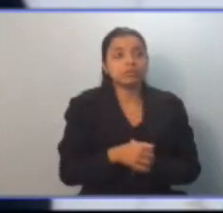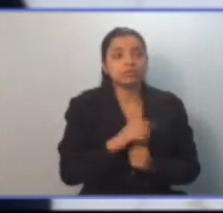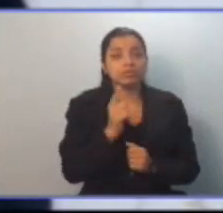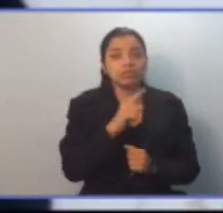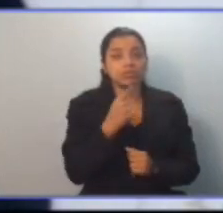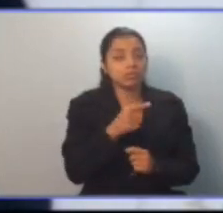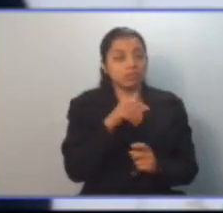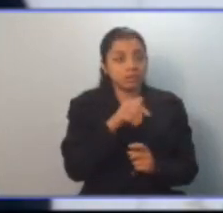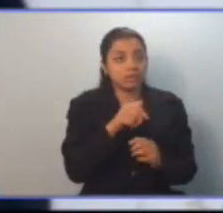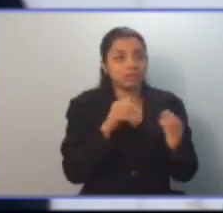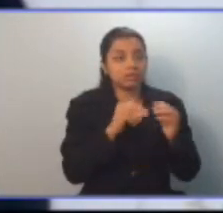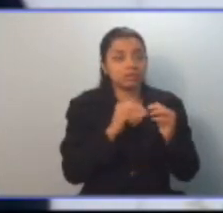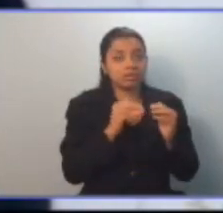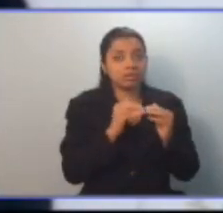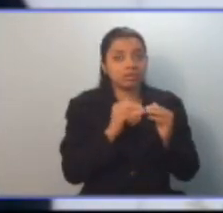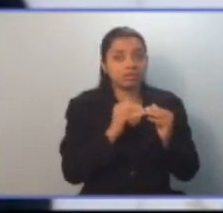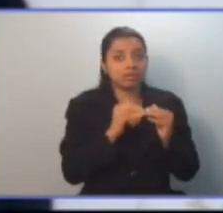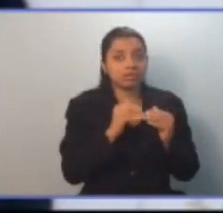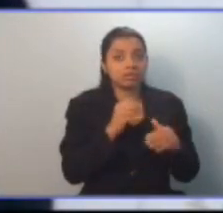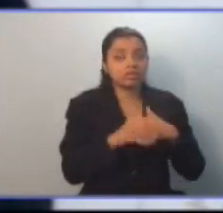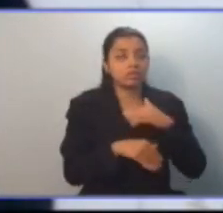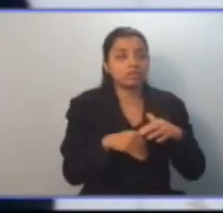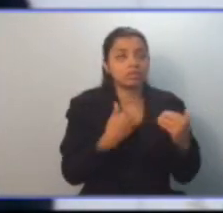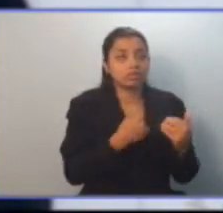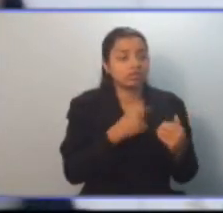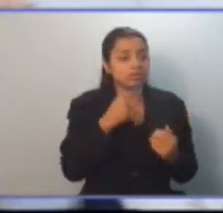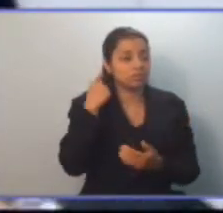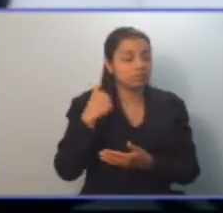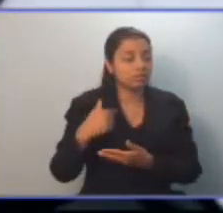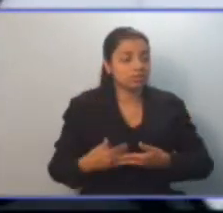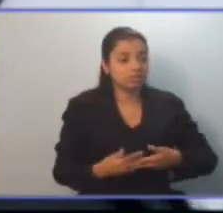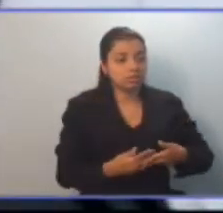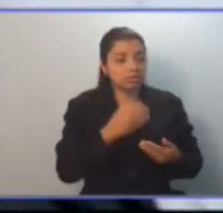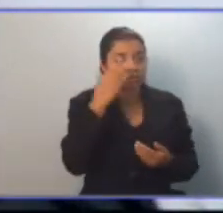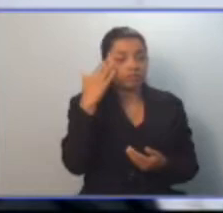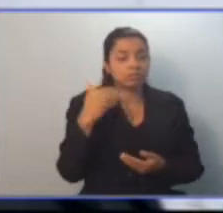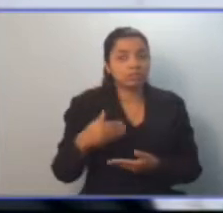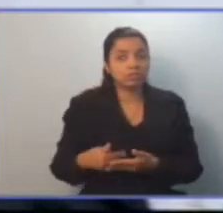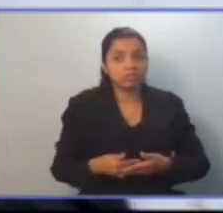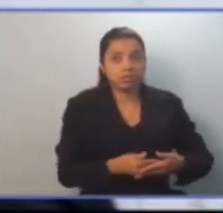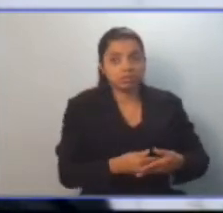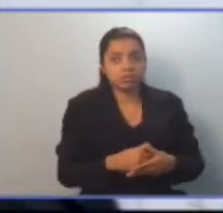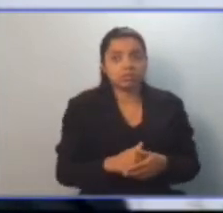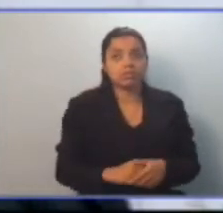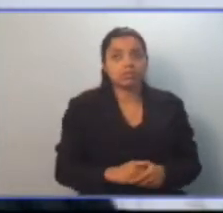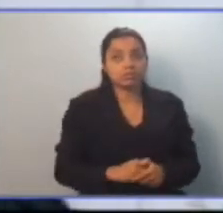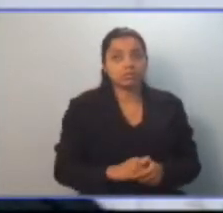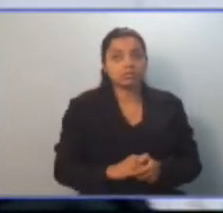ella, sino también en la subsistencia de sus hijos o de sus hijas.